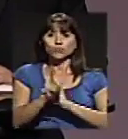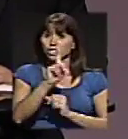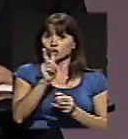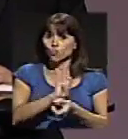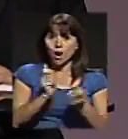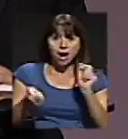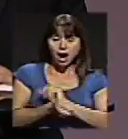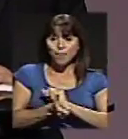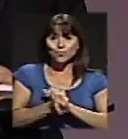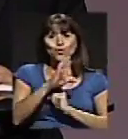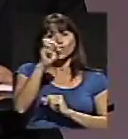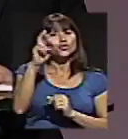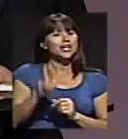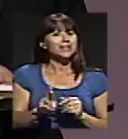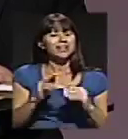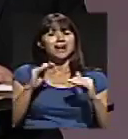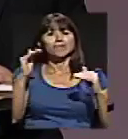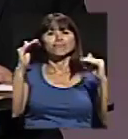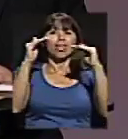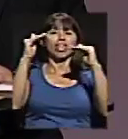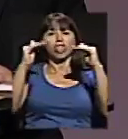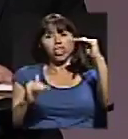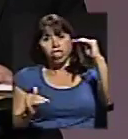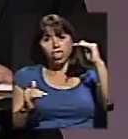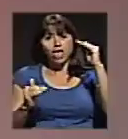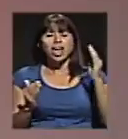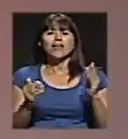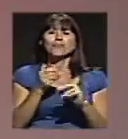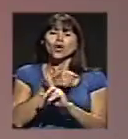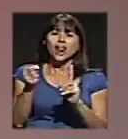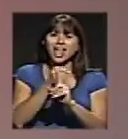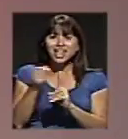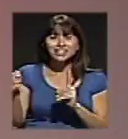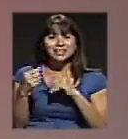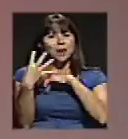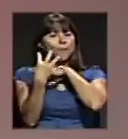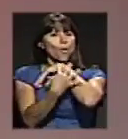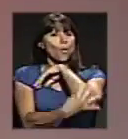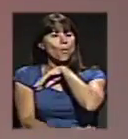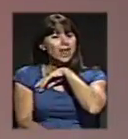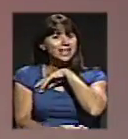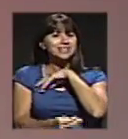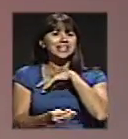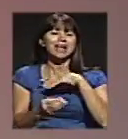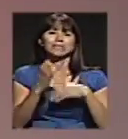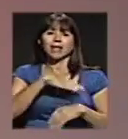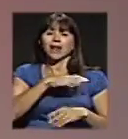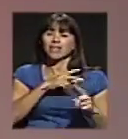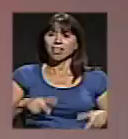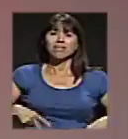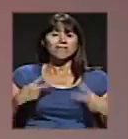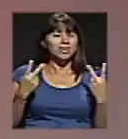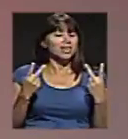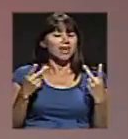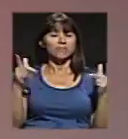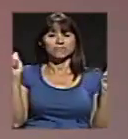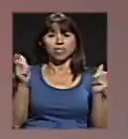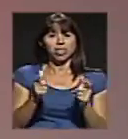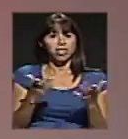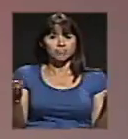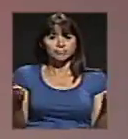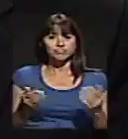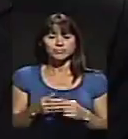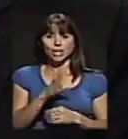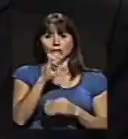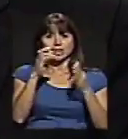la violencia, la desigualdad social, no se va a lograr reducir la pobreza y vamos a seguir perdiendo calidad de vida los ticos y las ticas. ¿Y